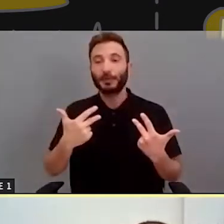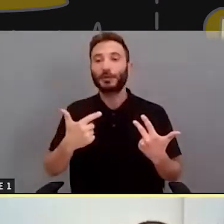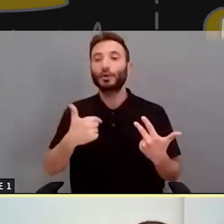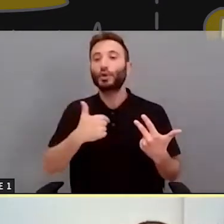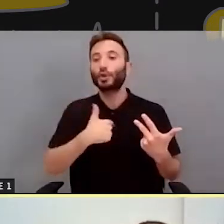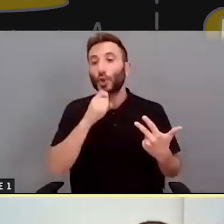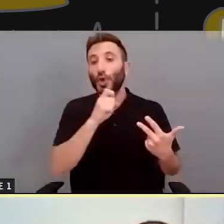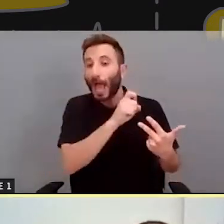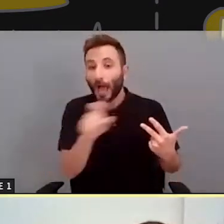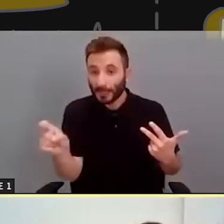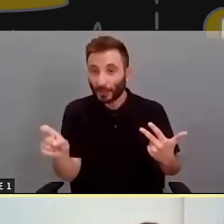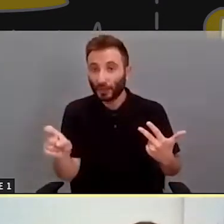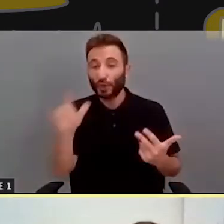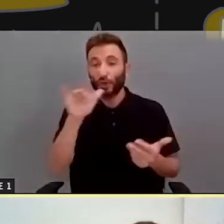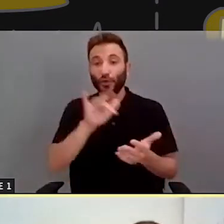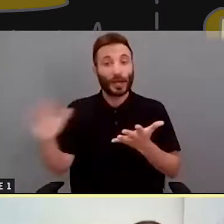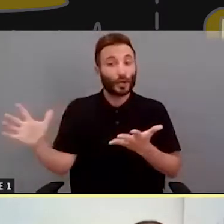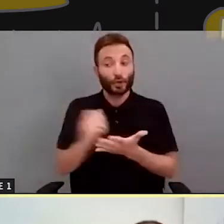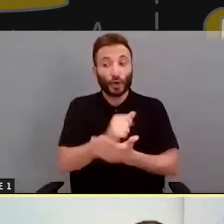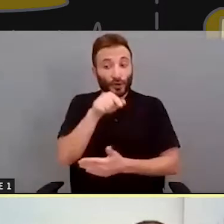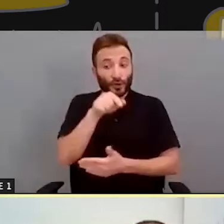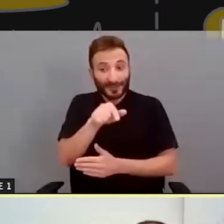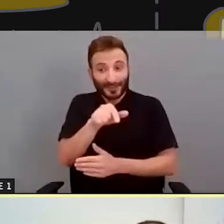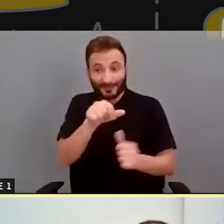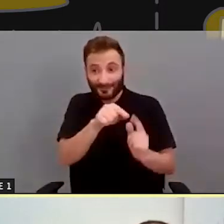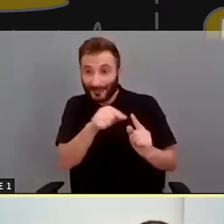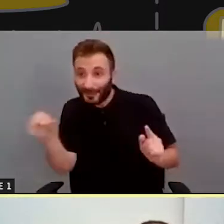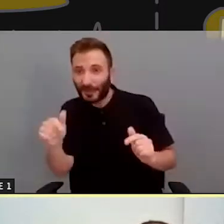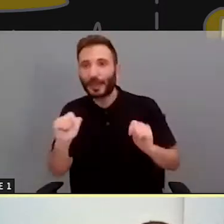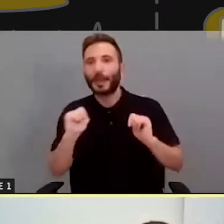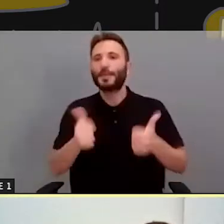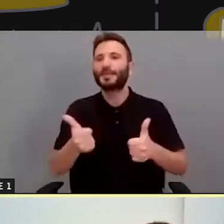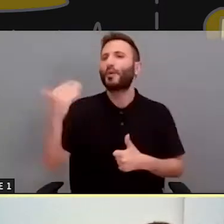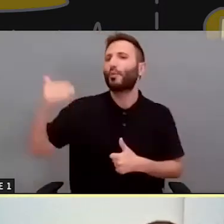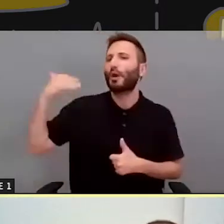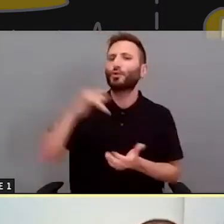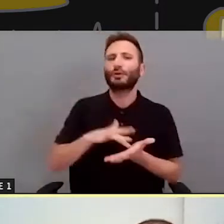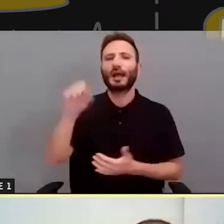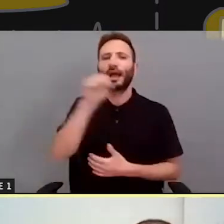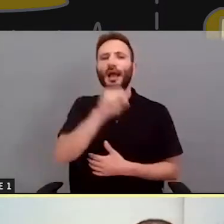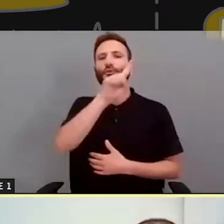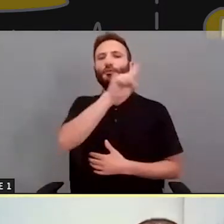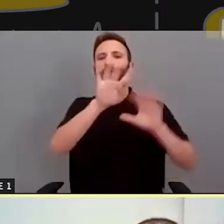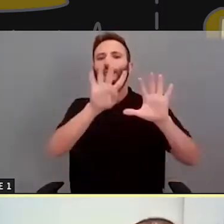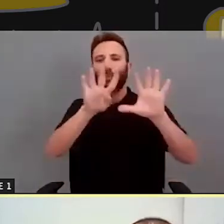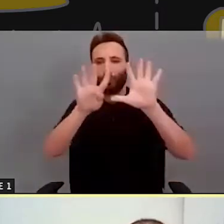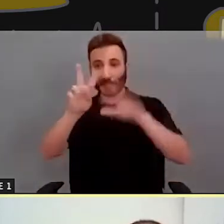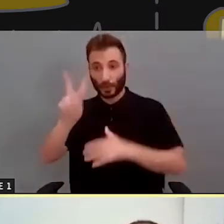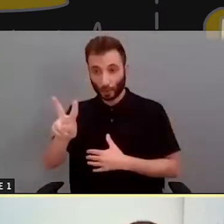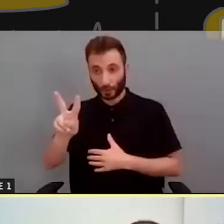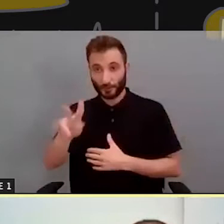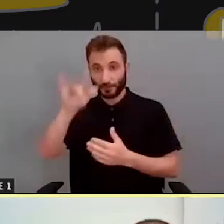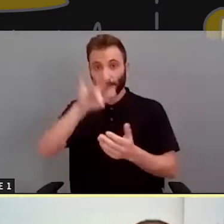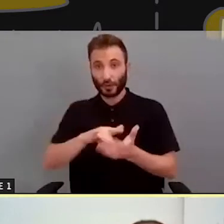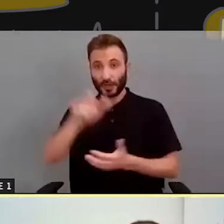diría, ¿no?, que todo esto empieza en el año 1992, ¿no?, que podríamos decir con